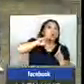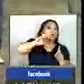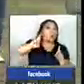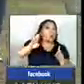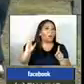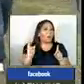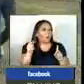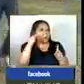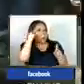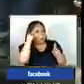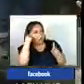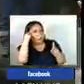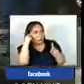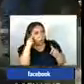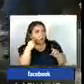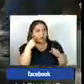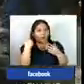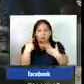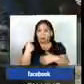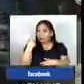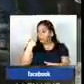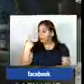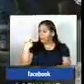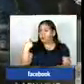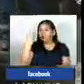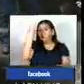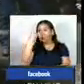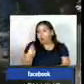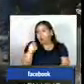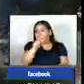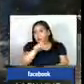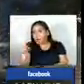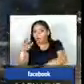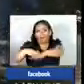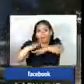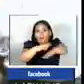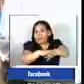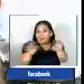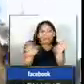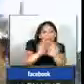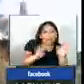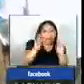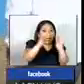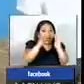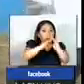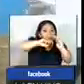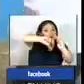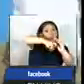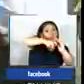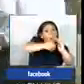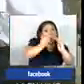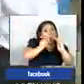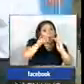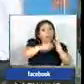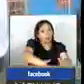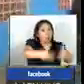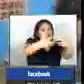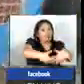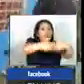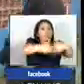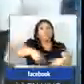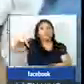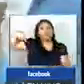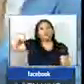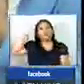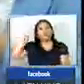diferentes especulaciones que han circulado durante los últimos días sobre una posible suspensión del servicio en la planta potabilizadora de Las Pavas. Agregó